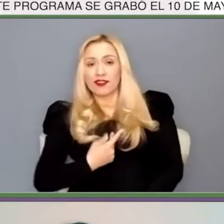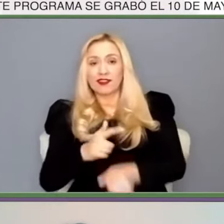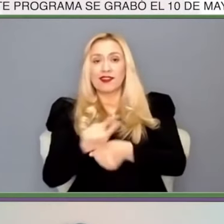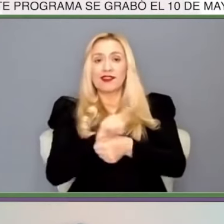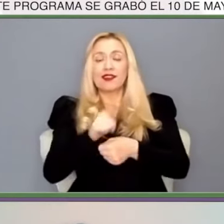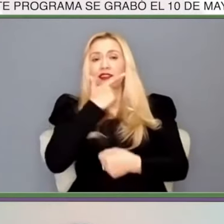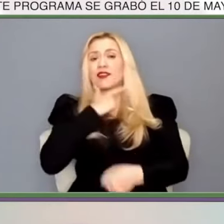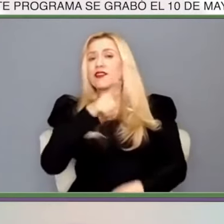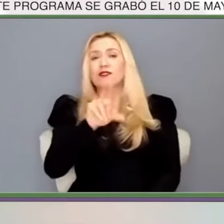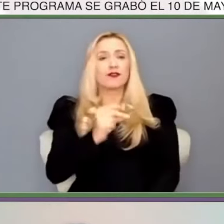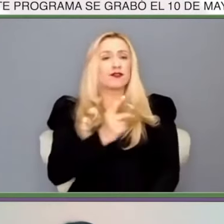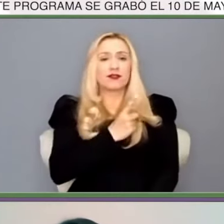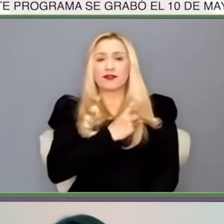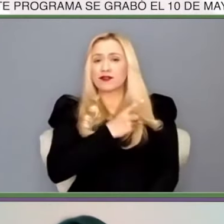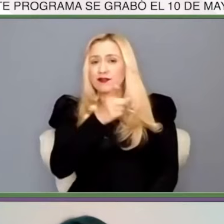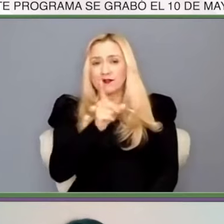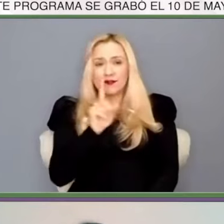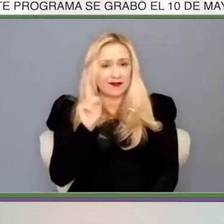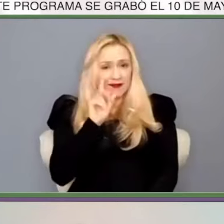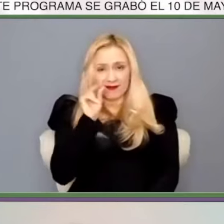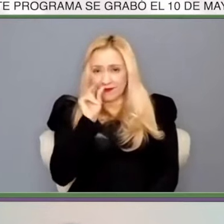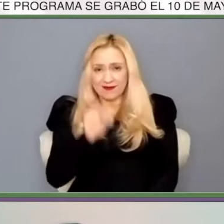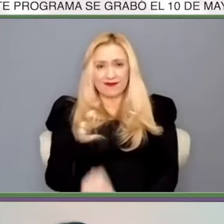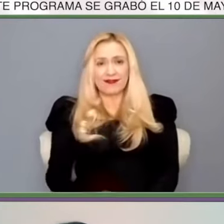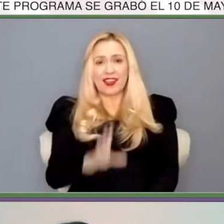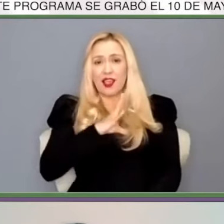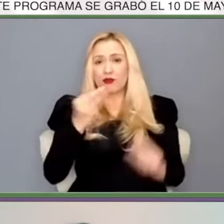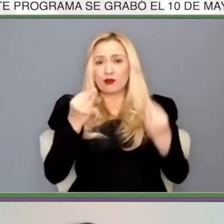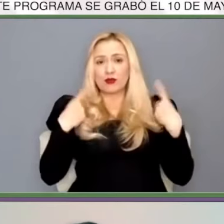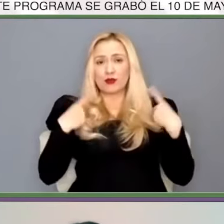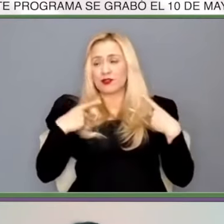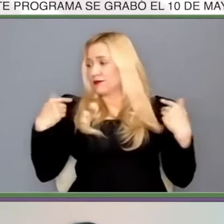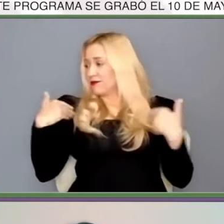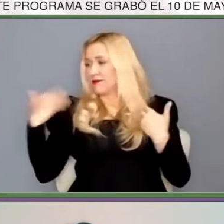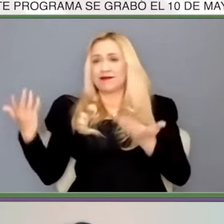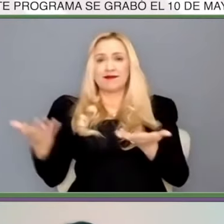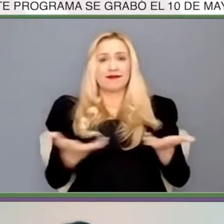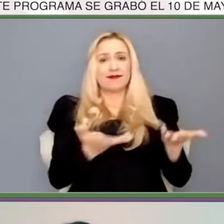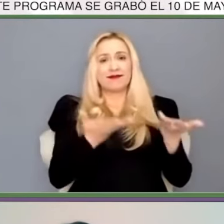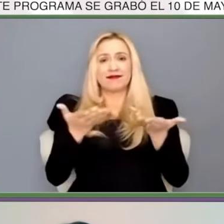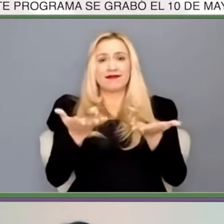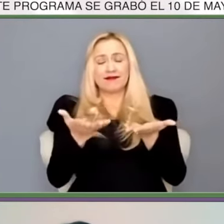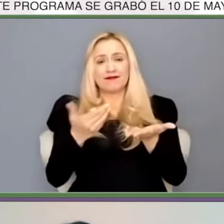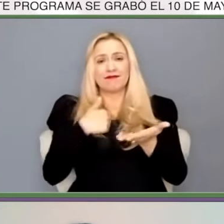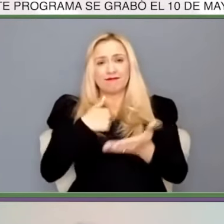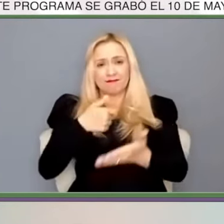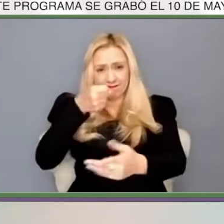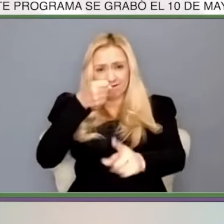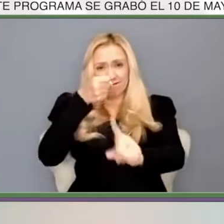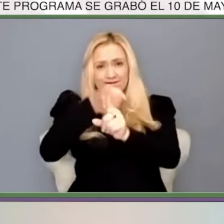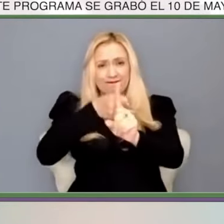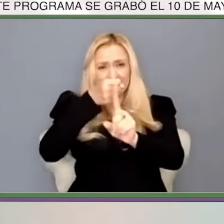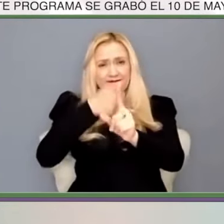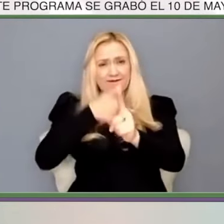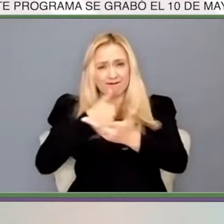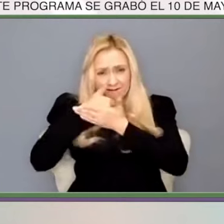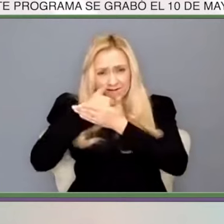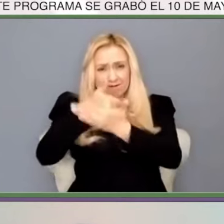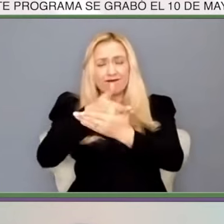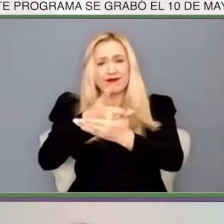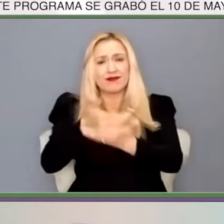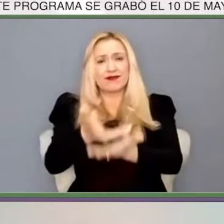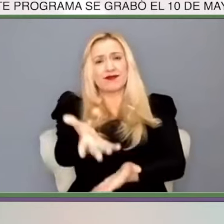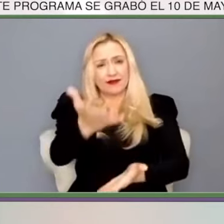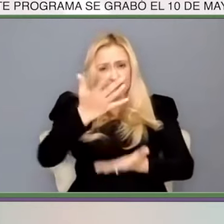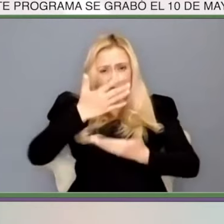sole. Habemos muchas personas luchando por ti, como Nathan, como Geraldina, como yo. Búscanos si deseas una mano